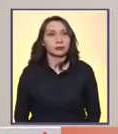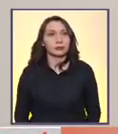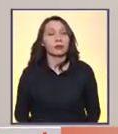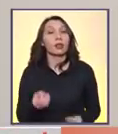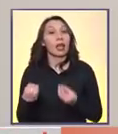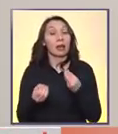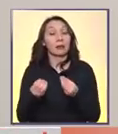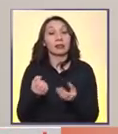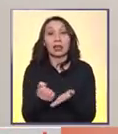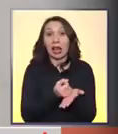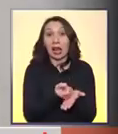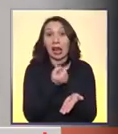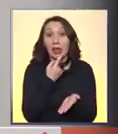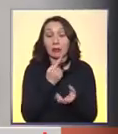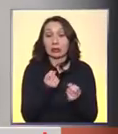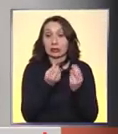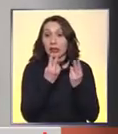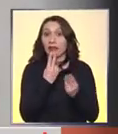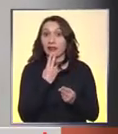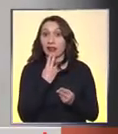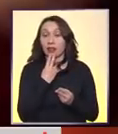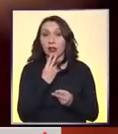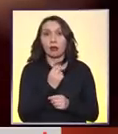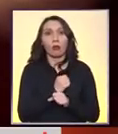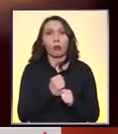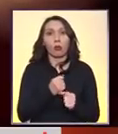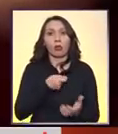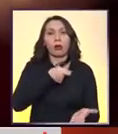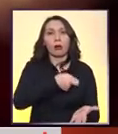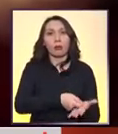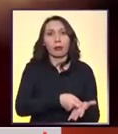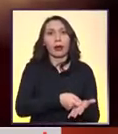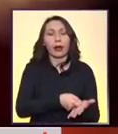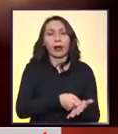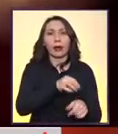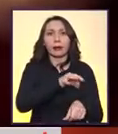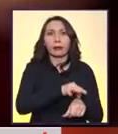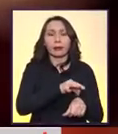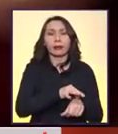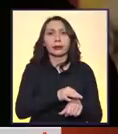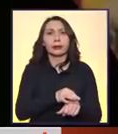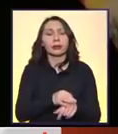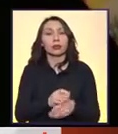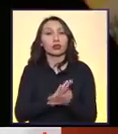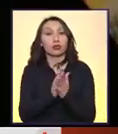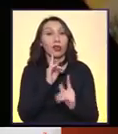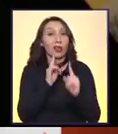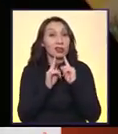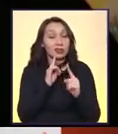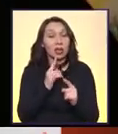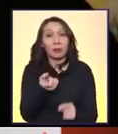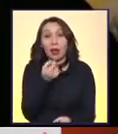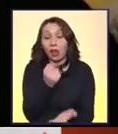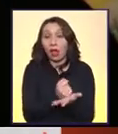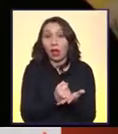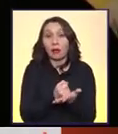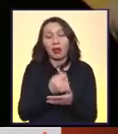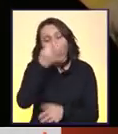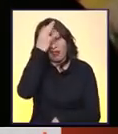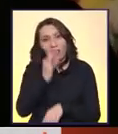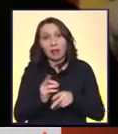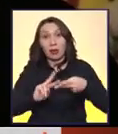si el medicamento que le puede salvar la vida no lo cubre su prestador de salud? Todos los exámenes y medicamentos para las enfermedades genéticas son